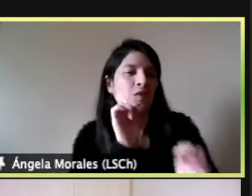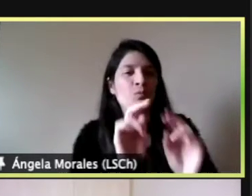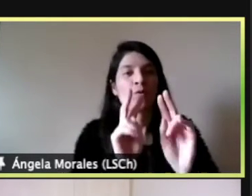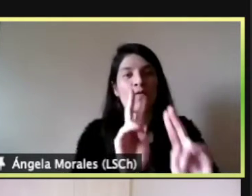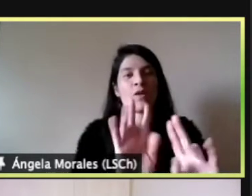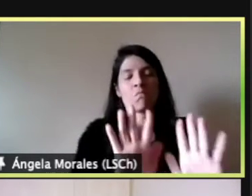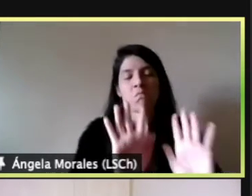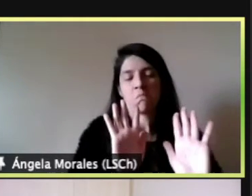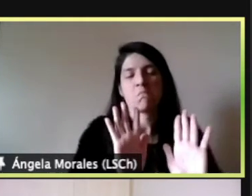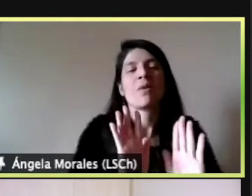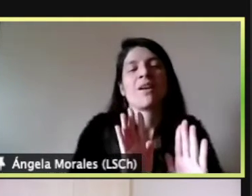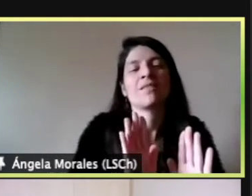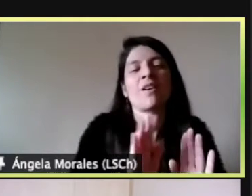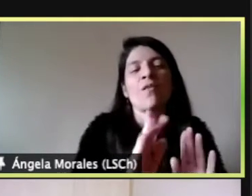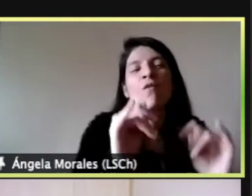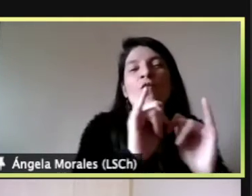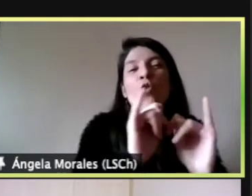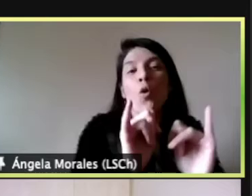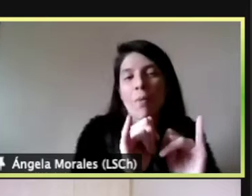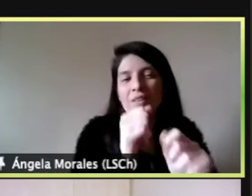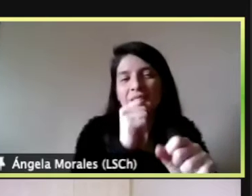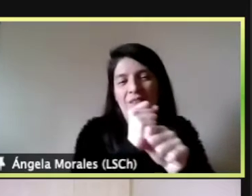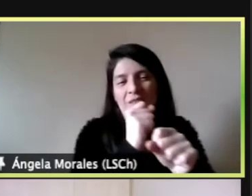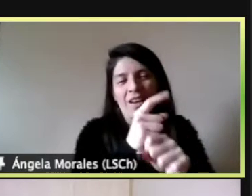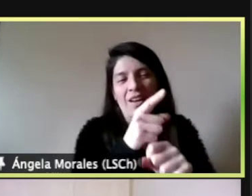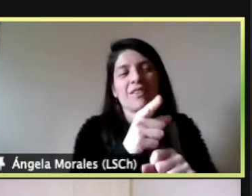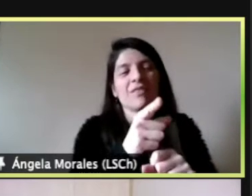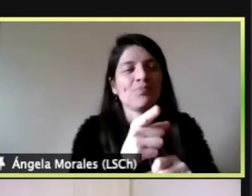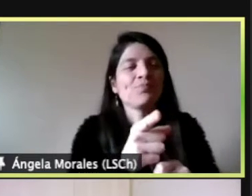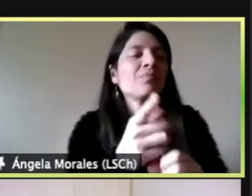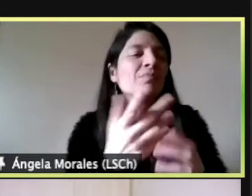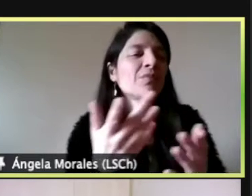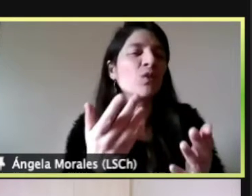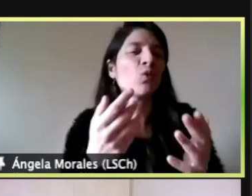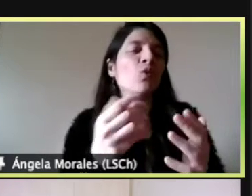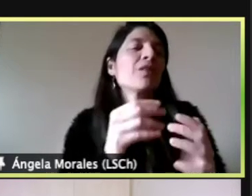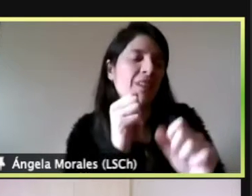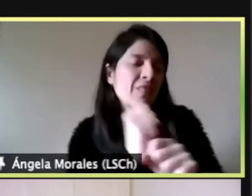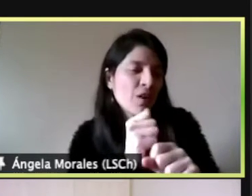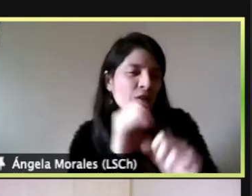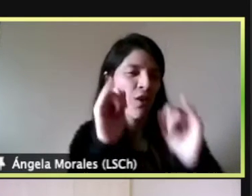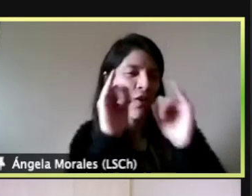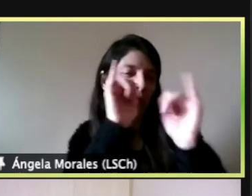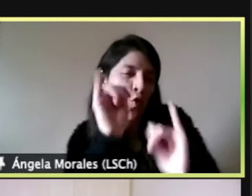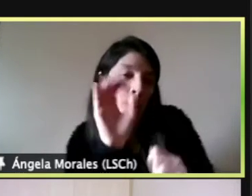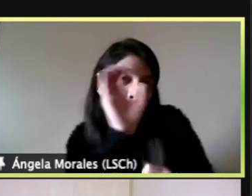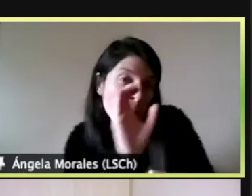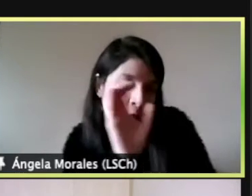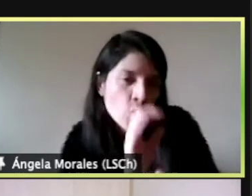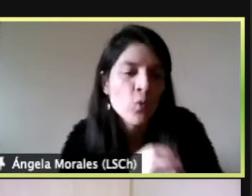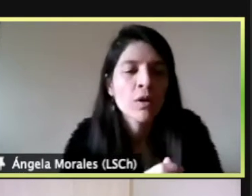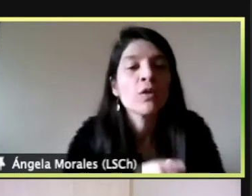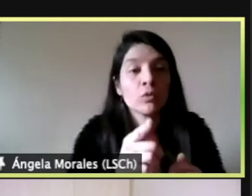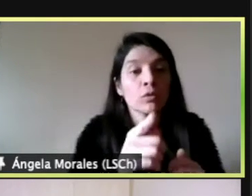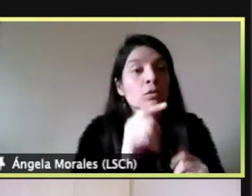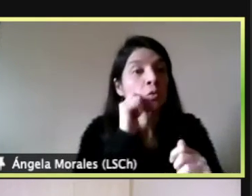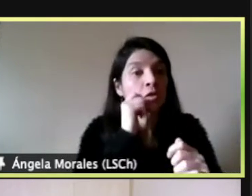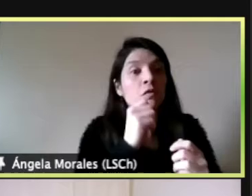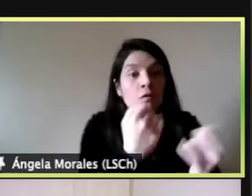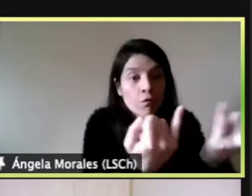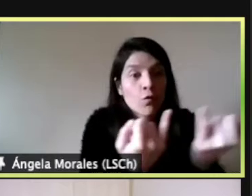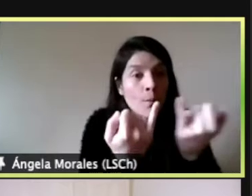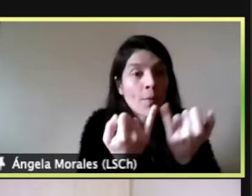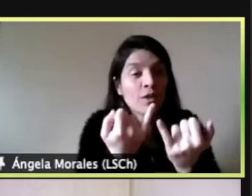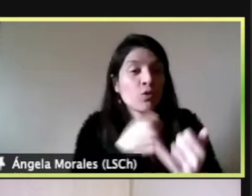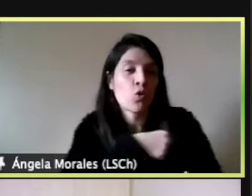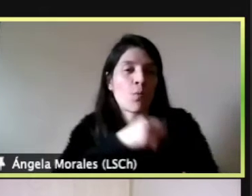estilo de búsqueda. Entonces ahora nosotros podemos tener estos pequeños reportes que nos pueden servir para poder trabajar con